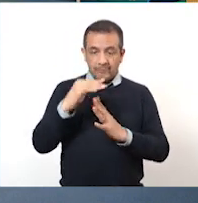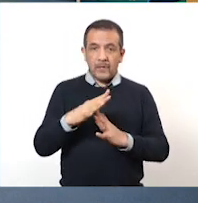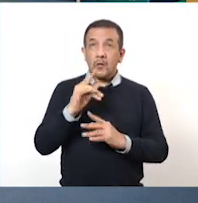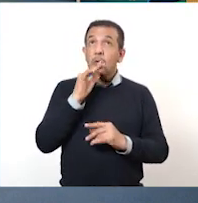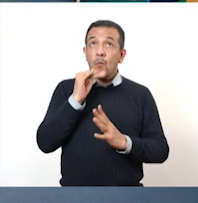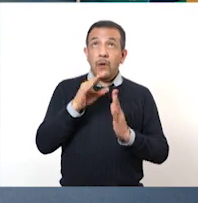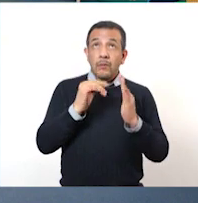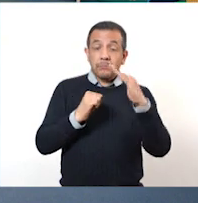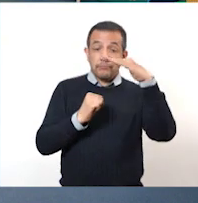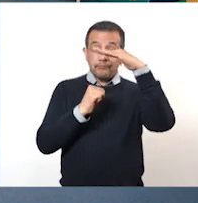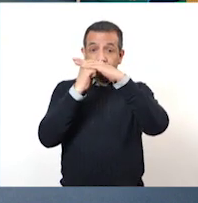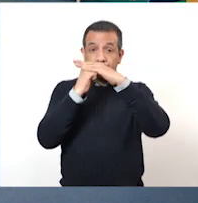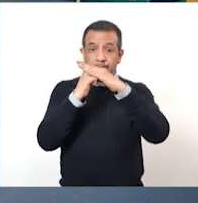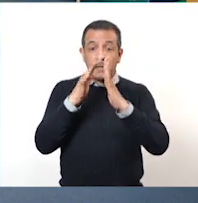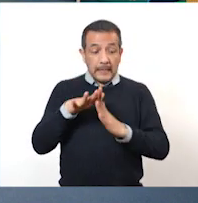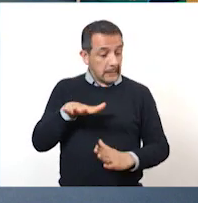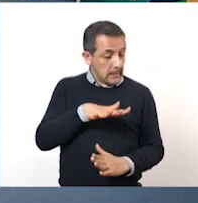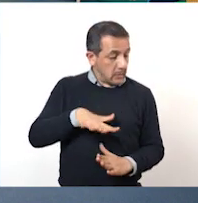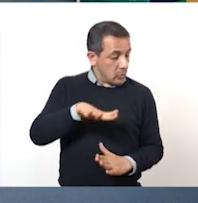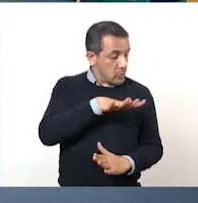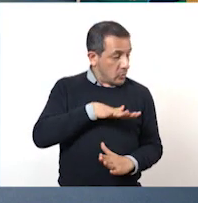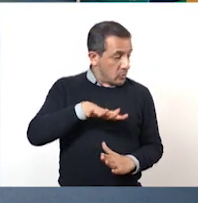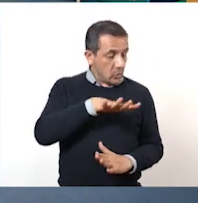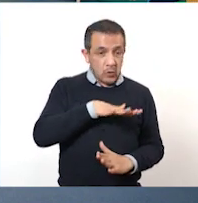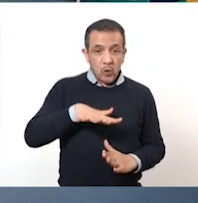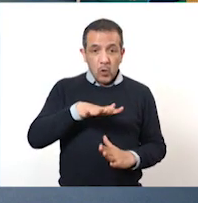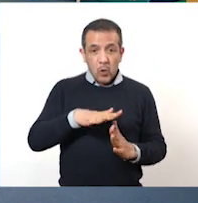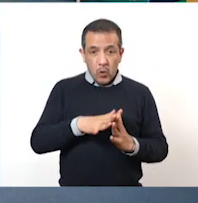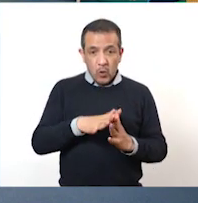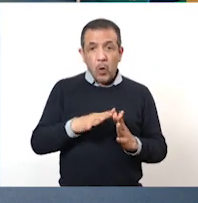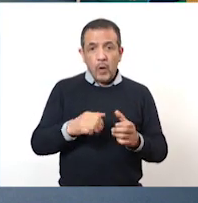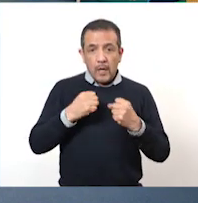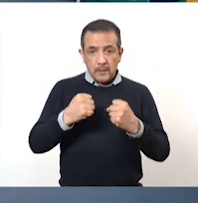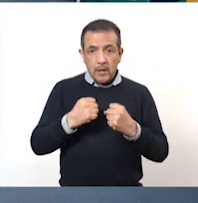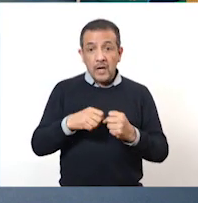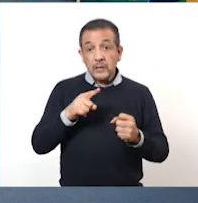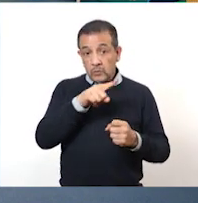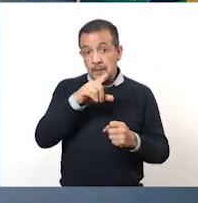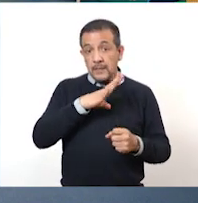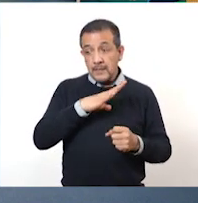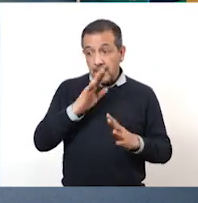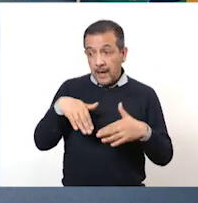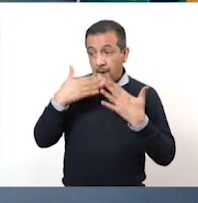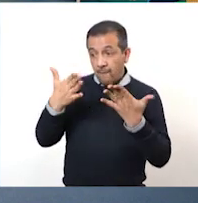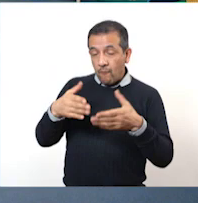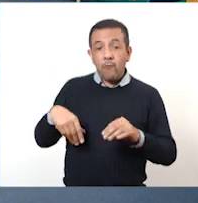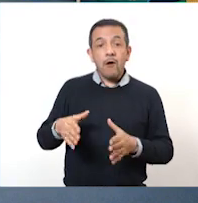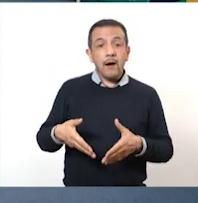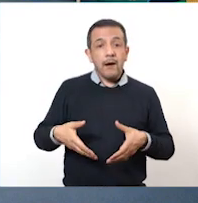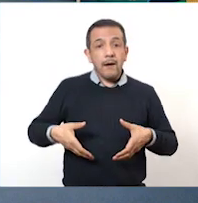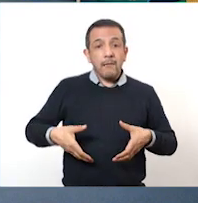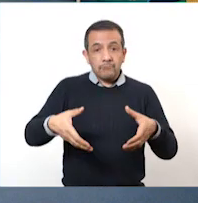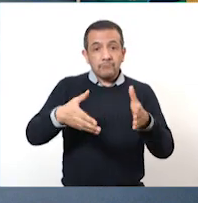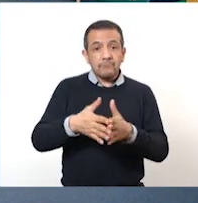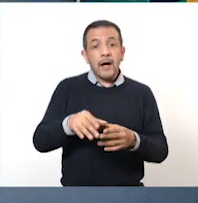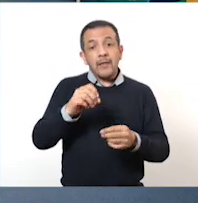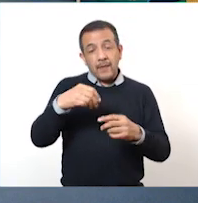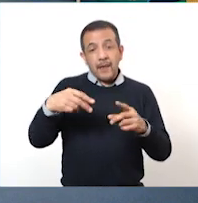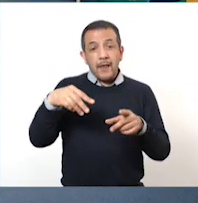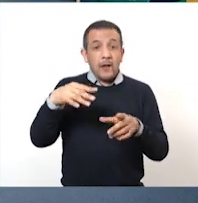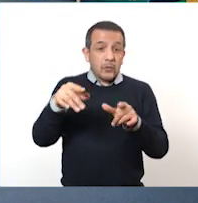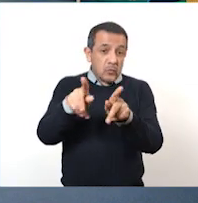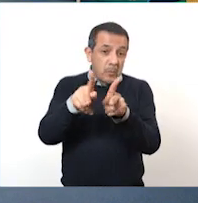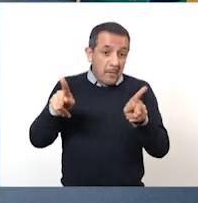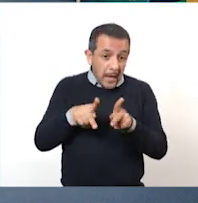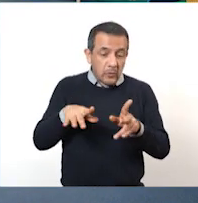no vayan a pegar nada en casa. Que el espacio sea seguro. Si tienen un patio o un espacio libre, al aire